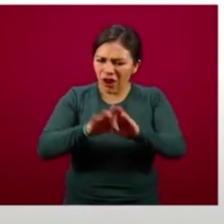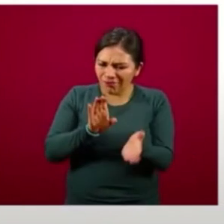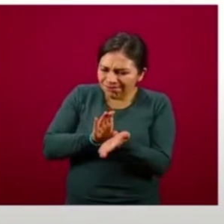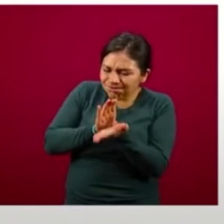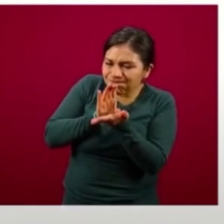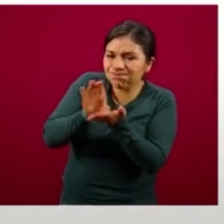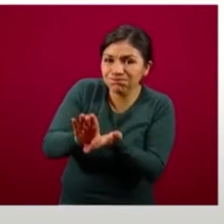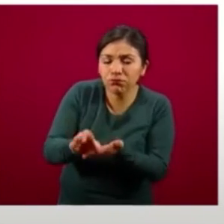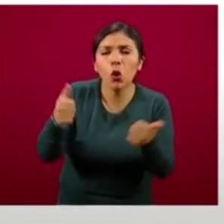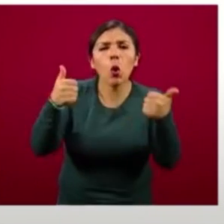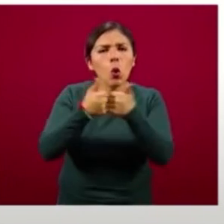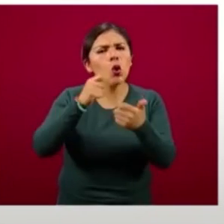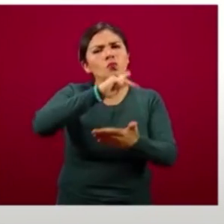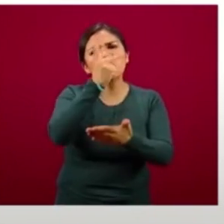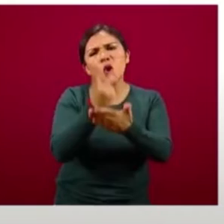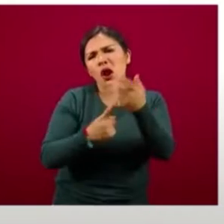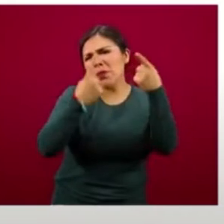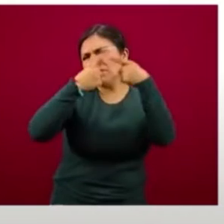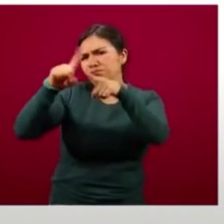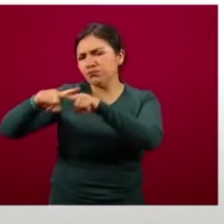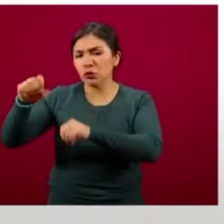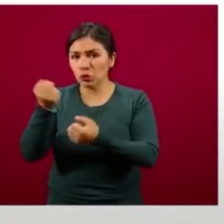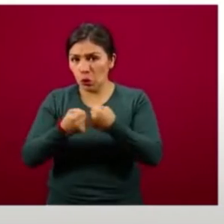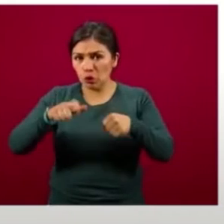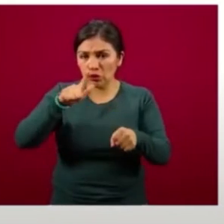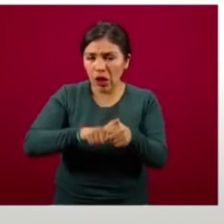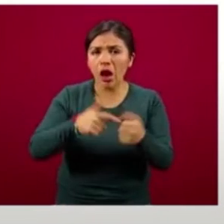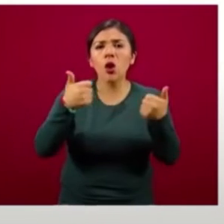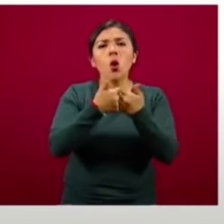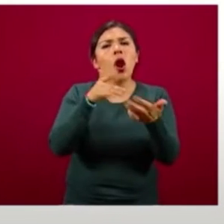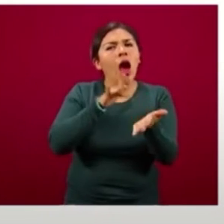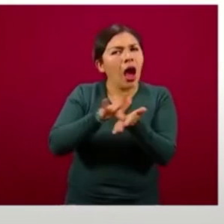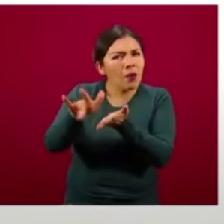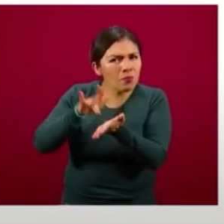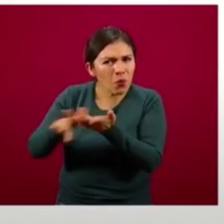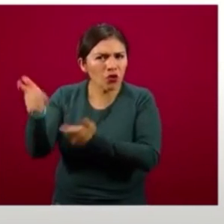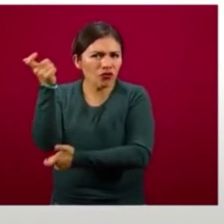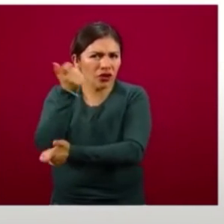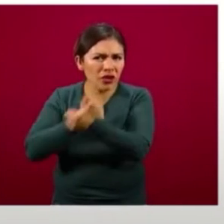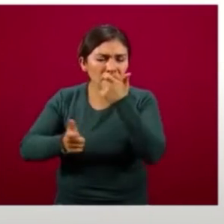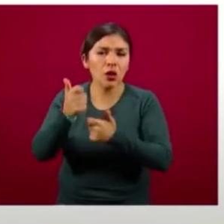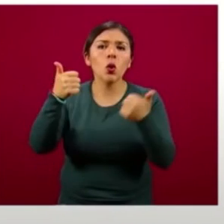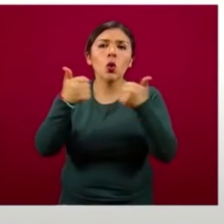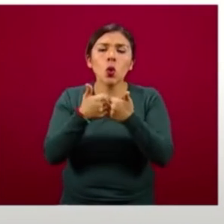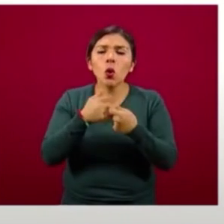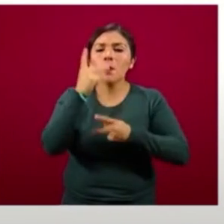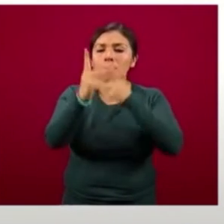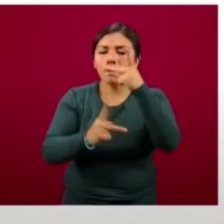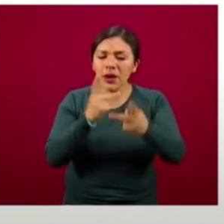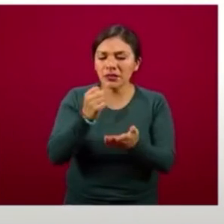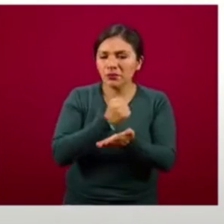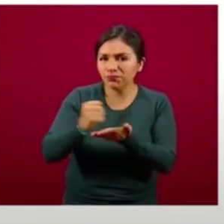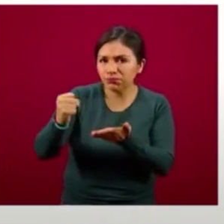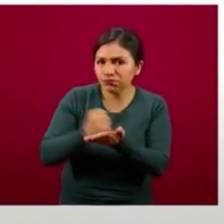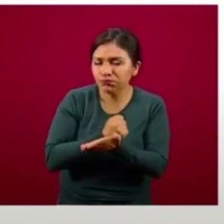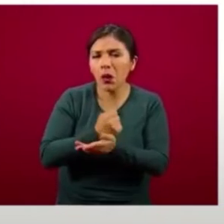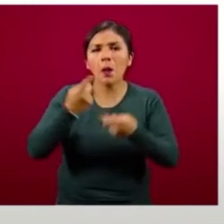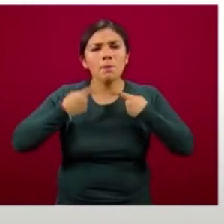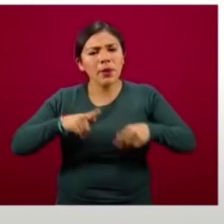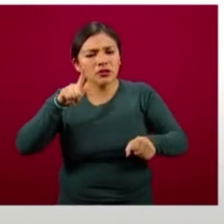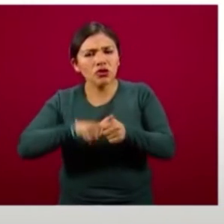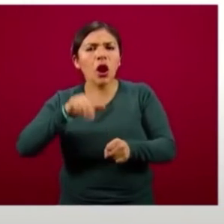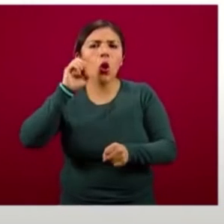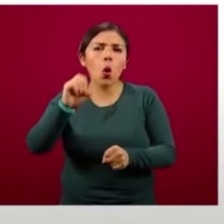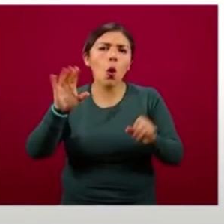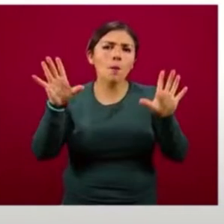a través de los programas sociales, a través de los apoyos financieros, a través de los créditos personales y los créditos de